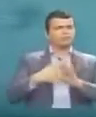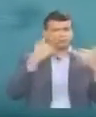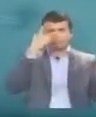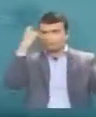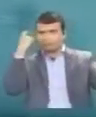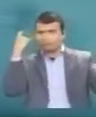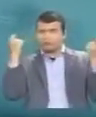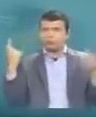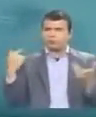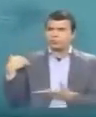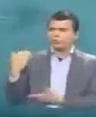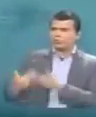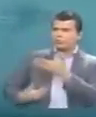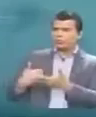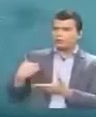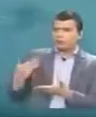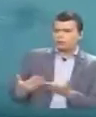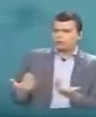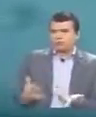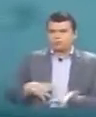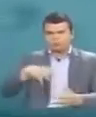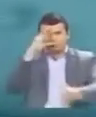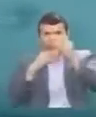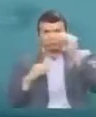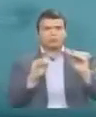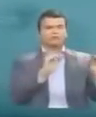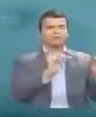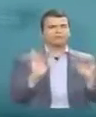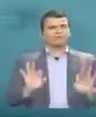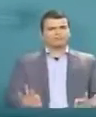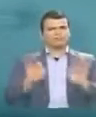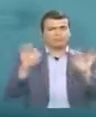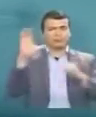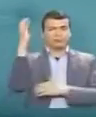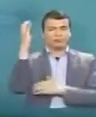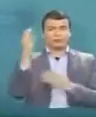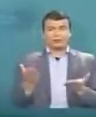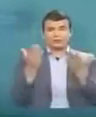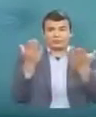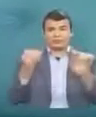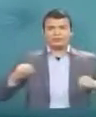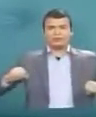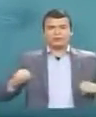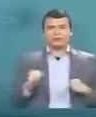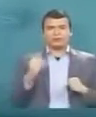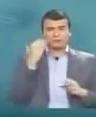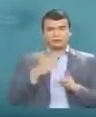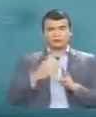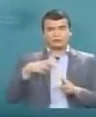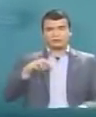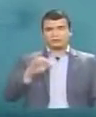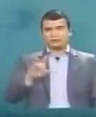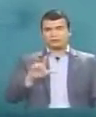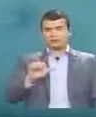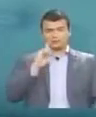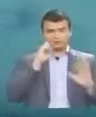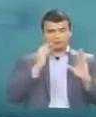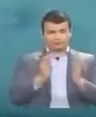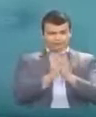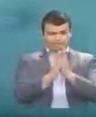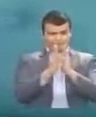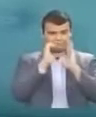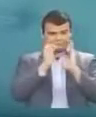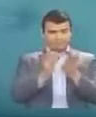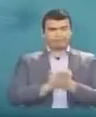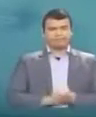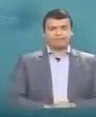en pro de una Colombia mejor educada. Vamos a la capital de la República, donde Paula Osorio nos presenta la información. Bienvenida,